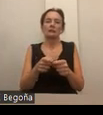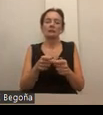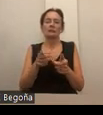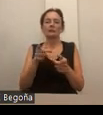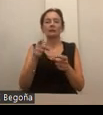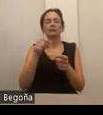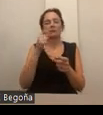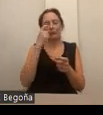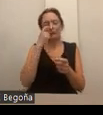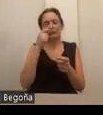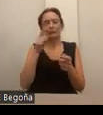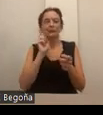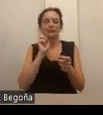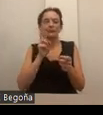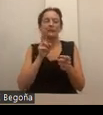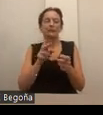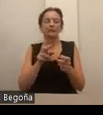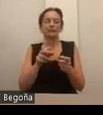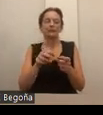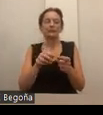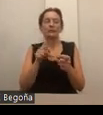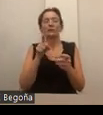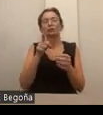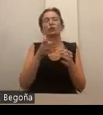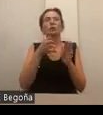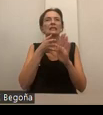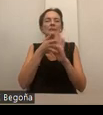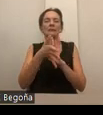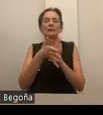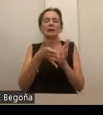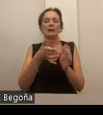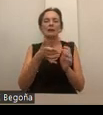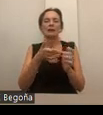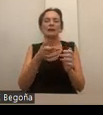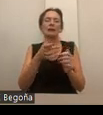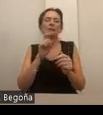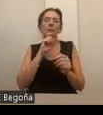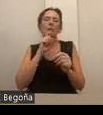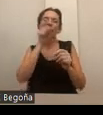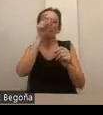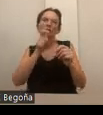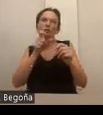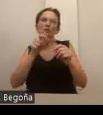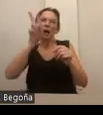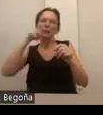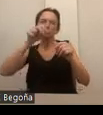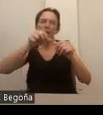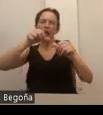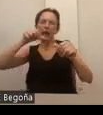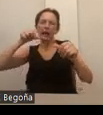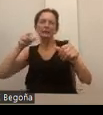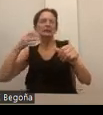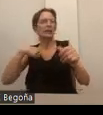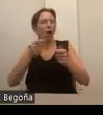glucosa y eso lo podemos determinar. Y nos explica un poco cómo ha estado esa persona a nivel de su diabetes, de su control